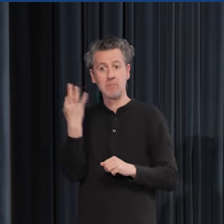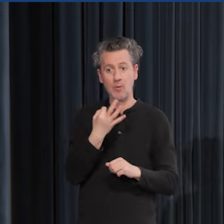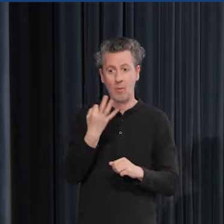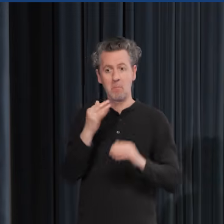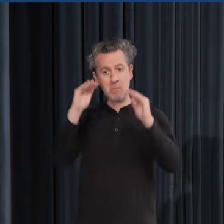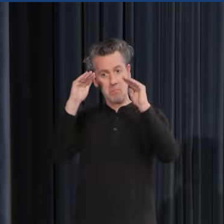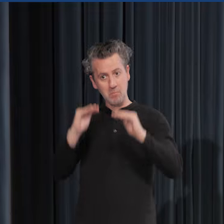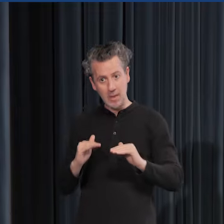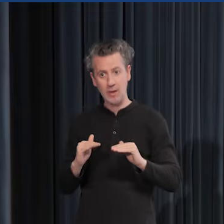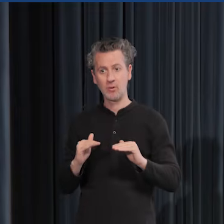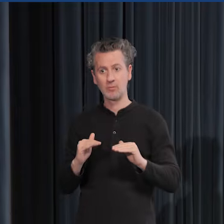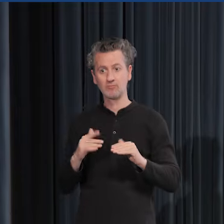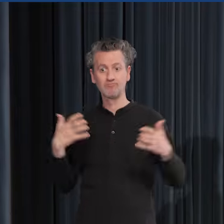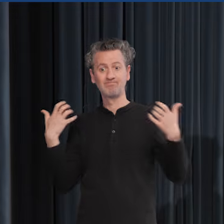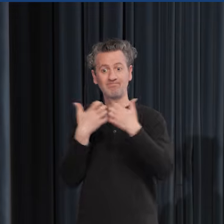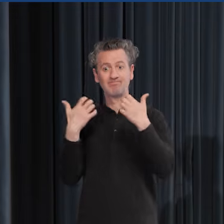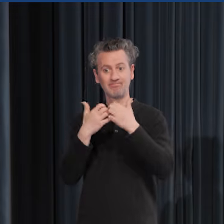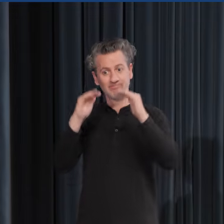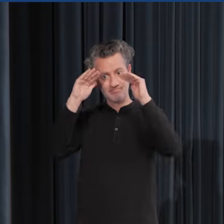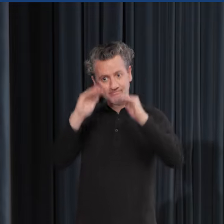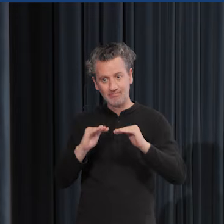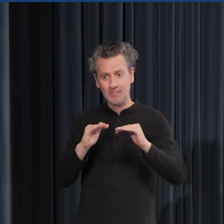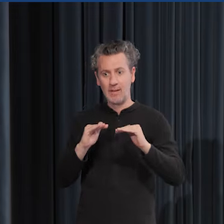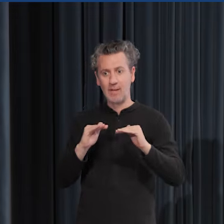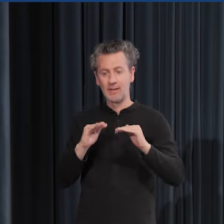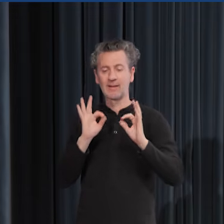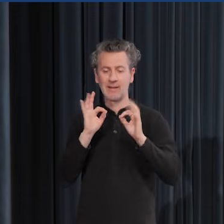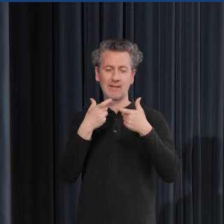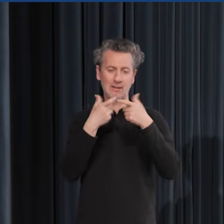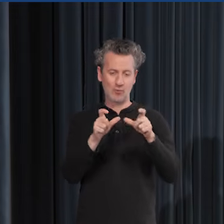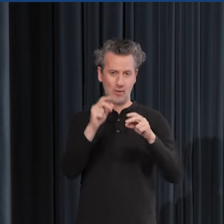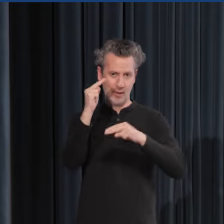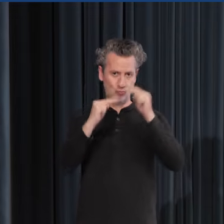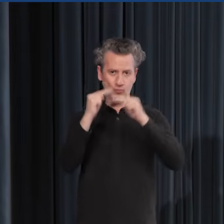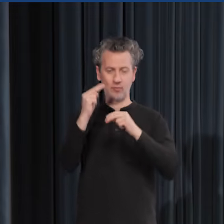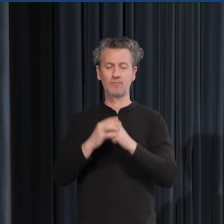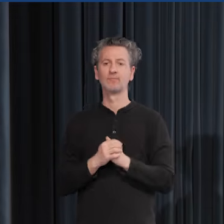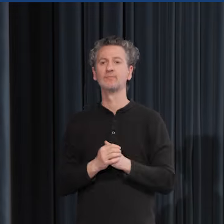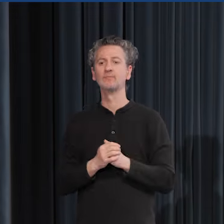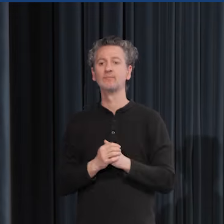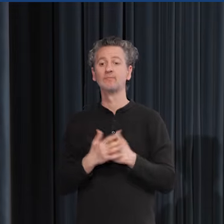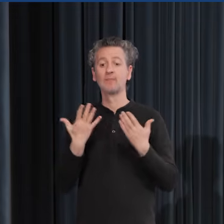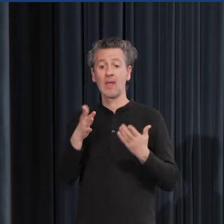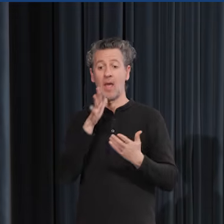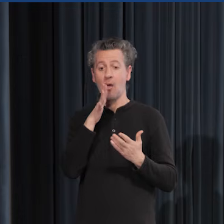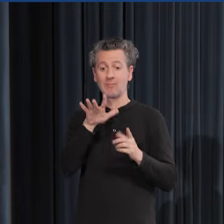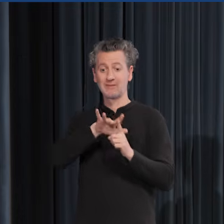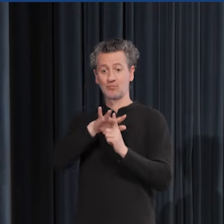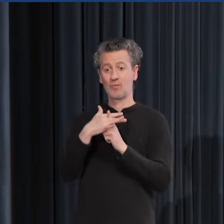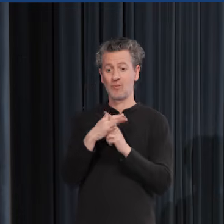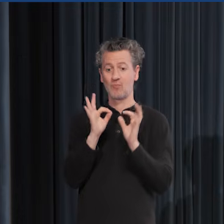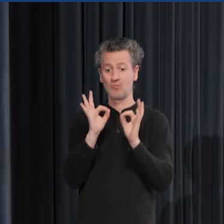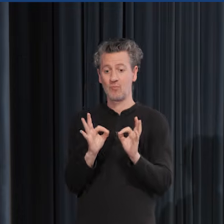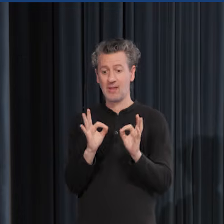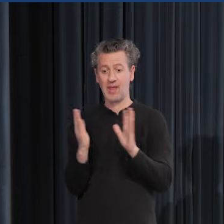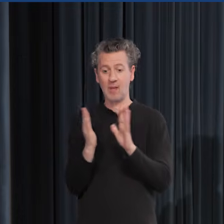a disminuir la siniestralidad un poquito en el sector de la construcción. Entonces, como digo, estamos en ese punto, yo diría que